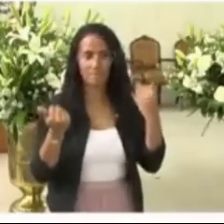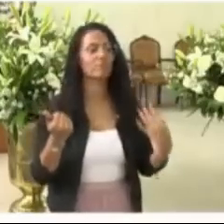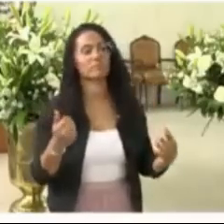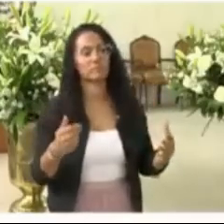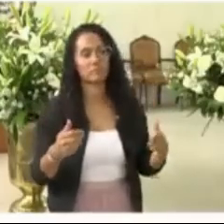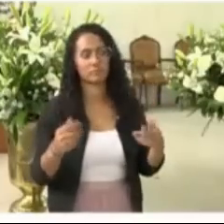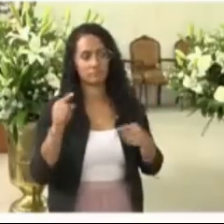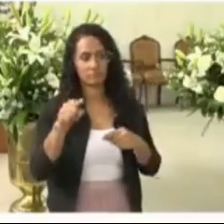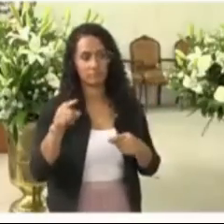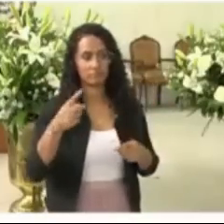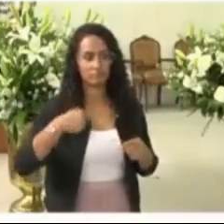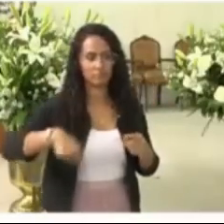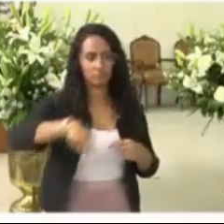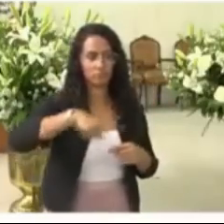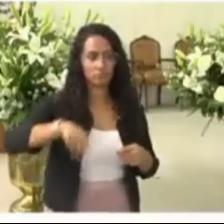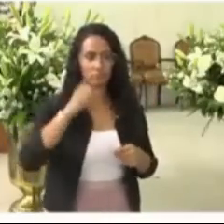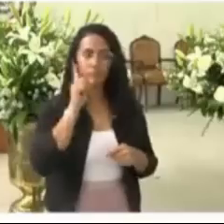ojos.